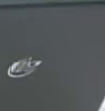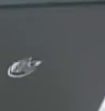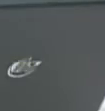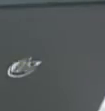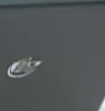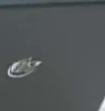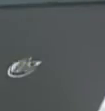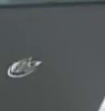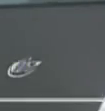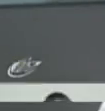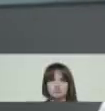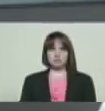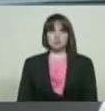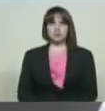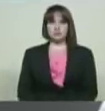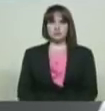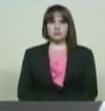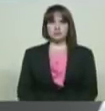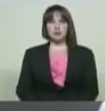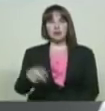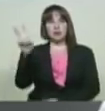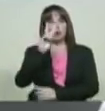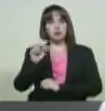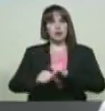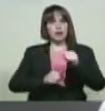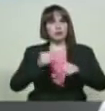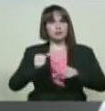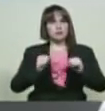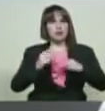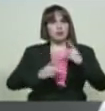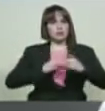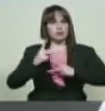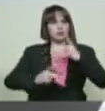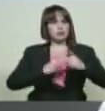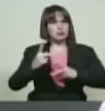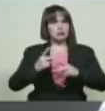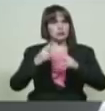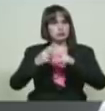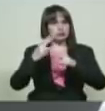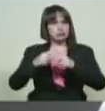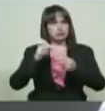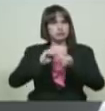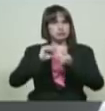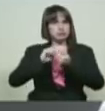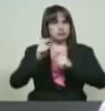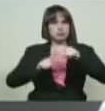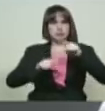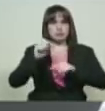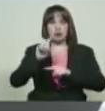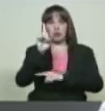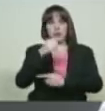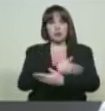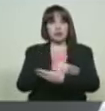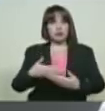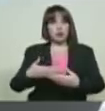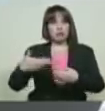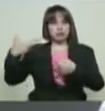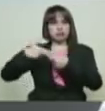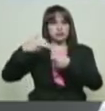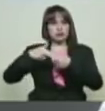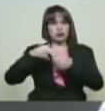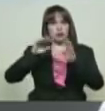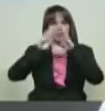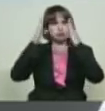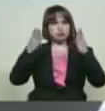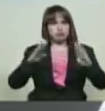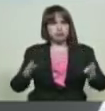Comenzamos con las informaciones. Venezuela aumentará la producción de hidrocarburos en cooperación con China más de 1 millón de barriles diarios, informó el